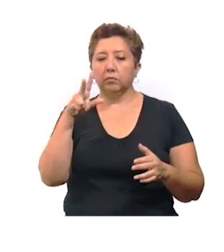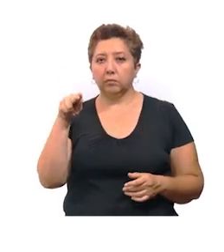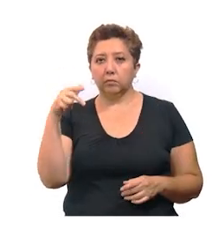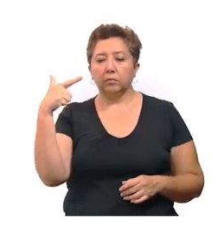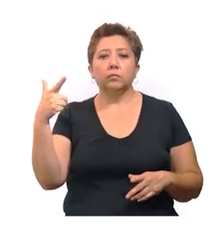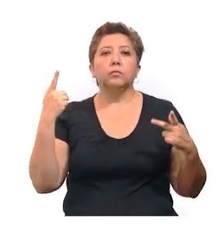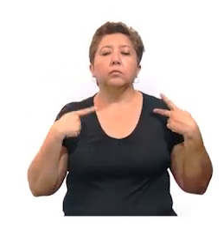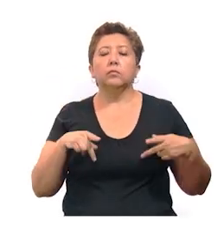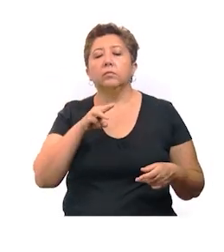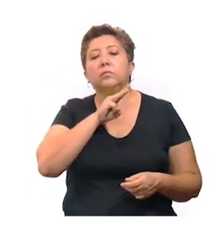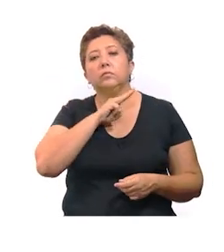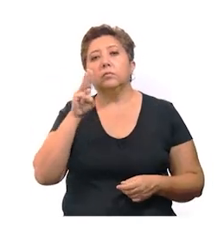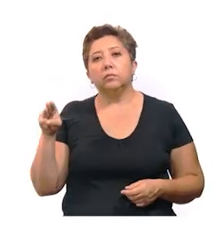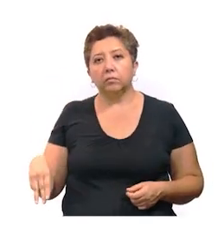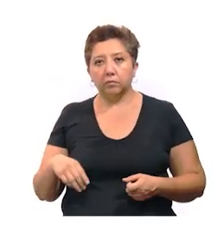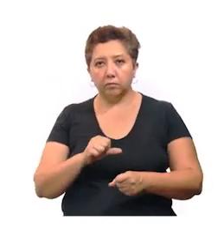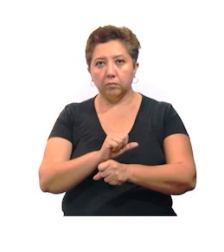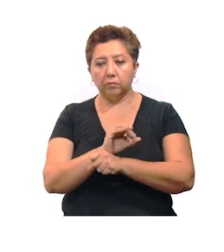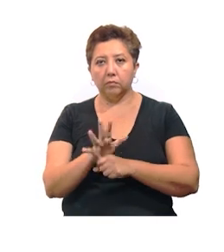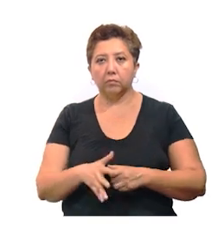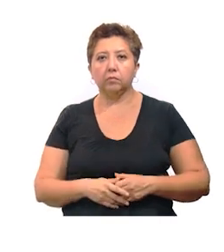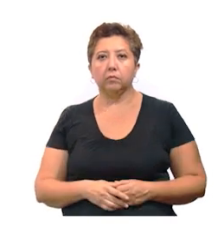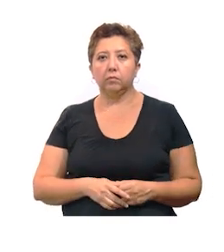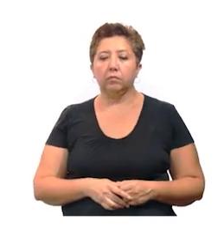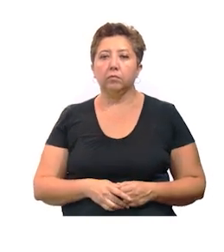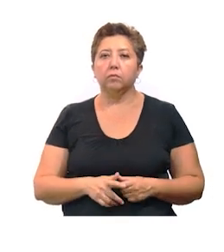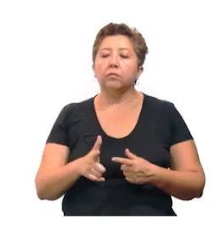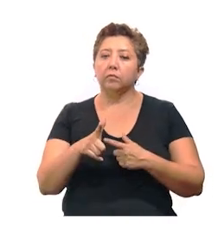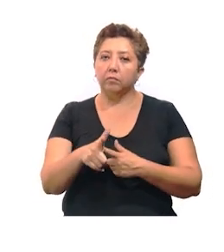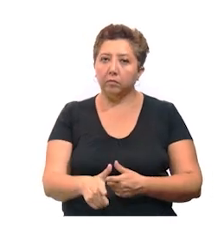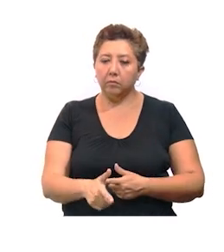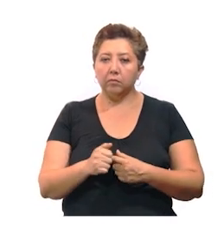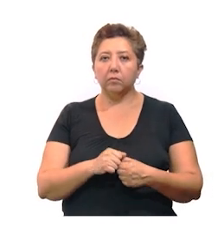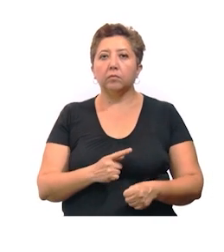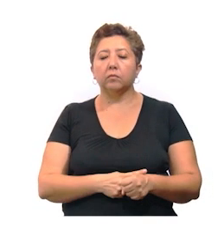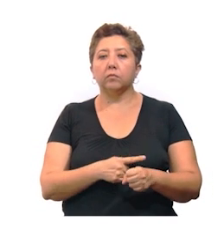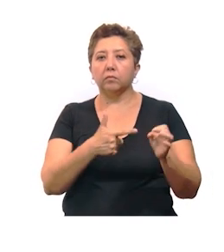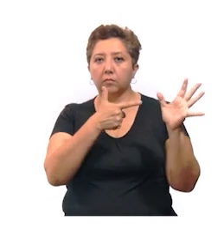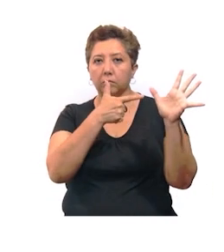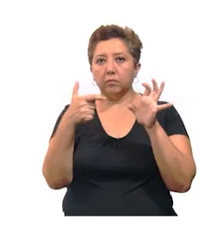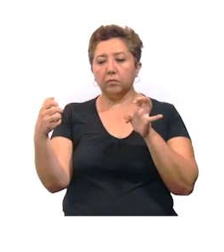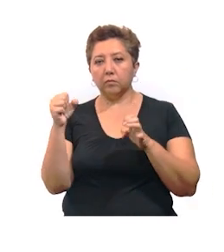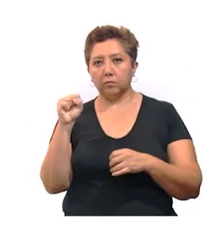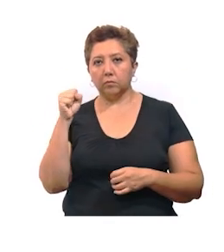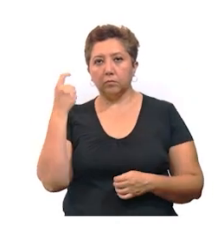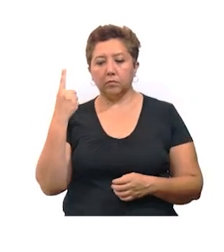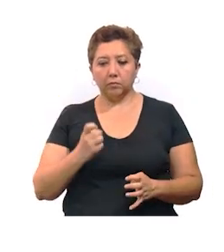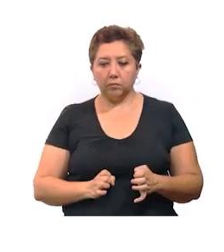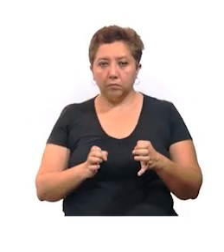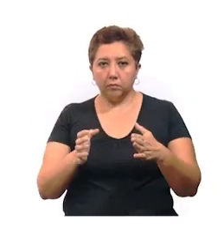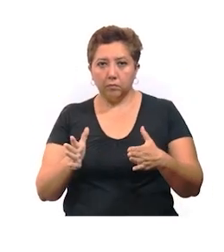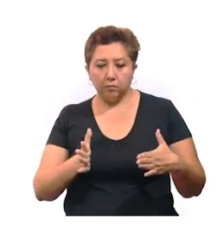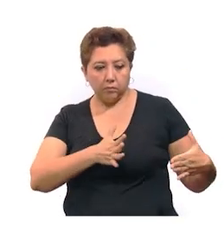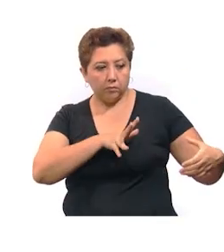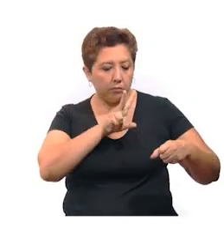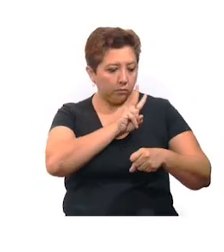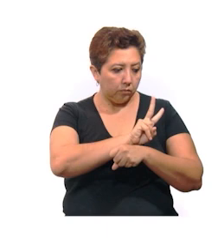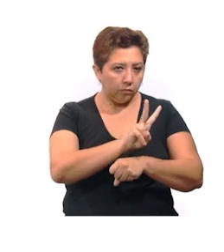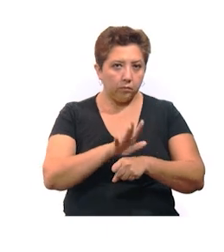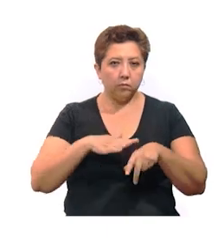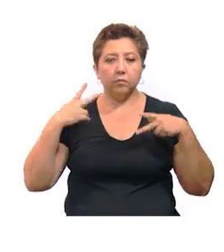las personas fallecidas a causa del coronavirus. De los casos activos, 761 están estables, aislados, monitoreados